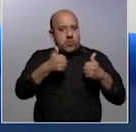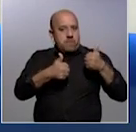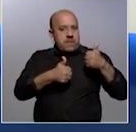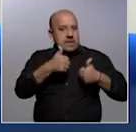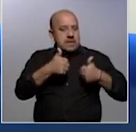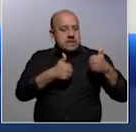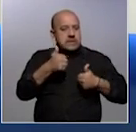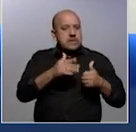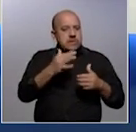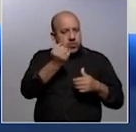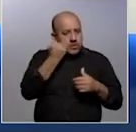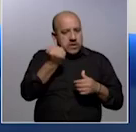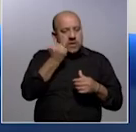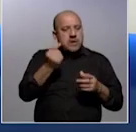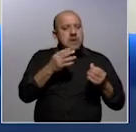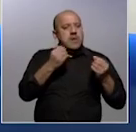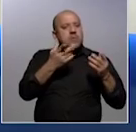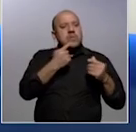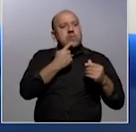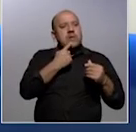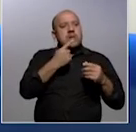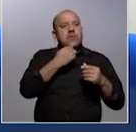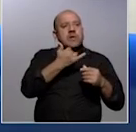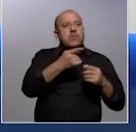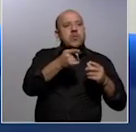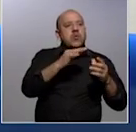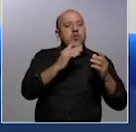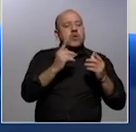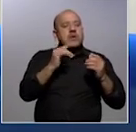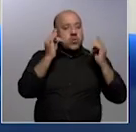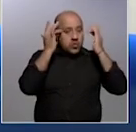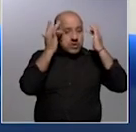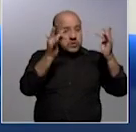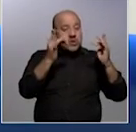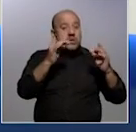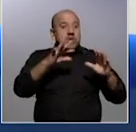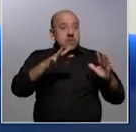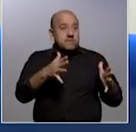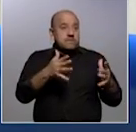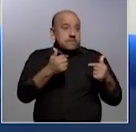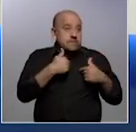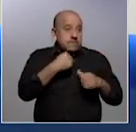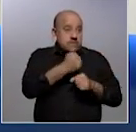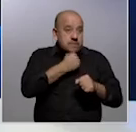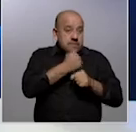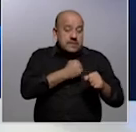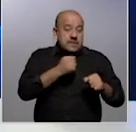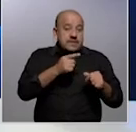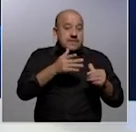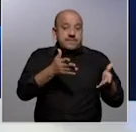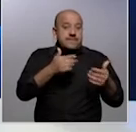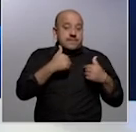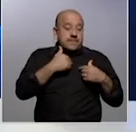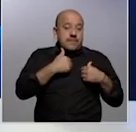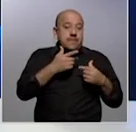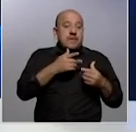muy importantes y además en una política por ejemplo de educación para los medios que hay un 'mea culpa' para quienes trabajamos en los medios o somos